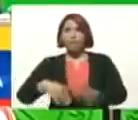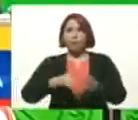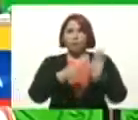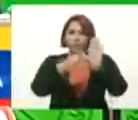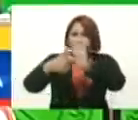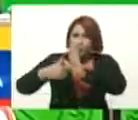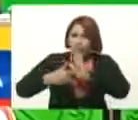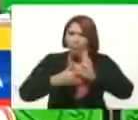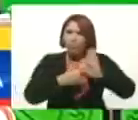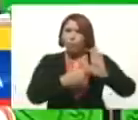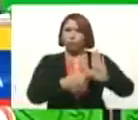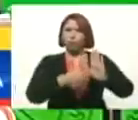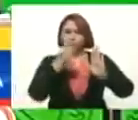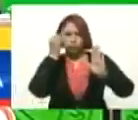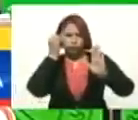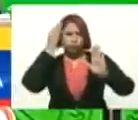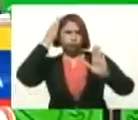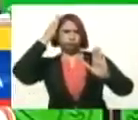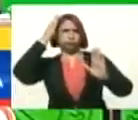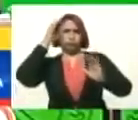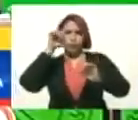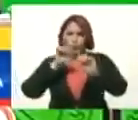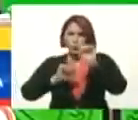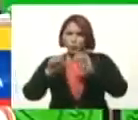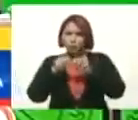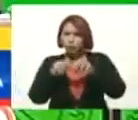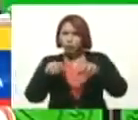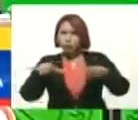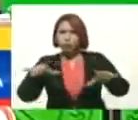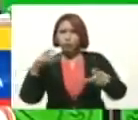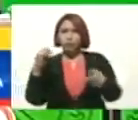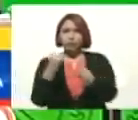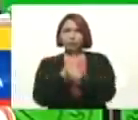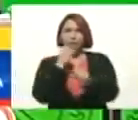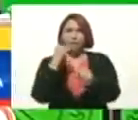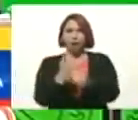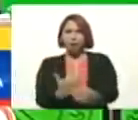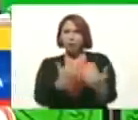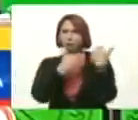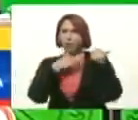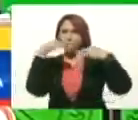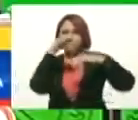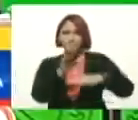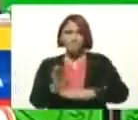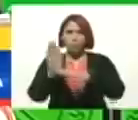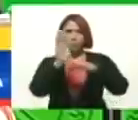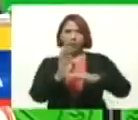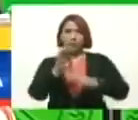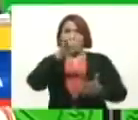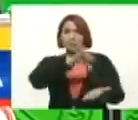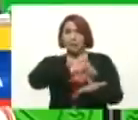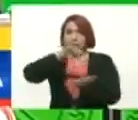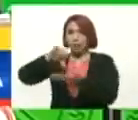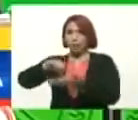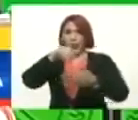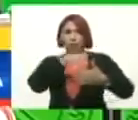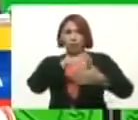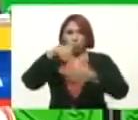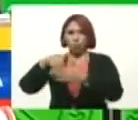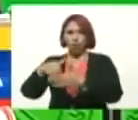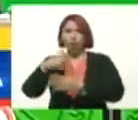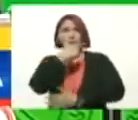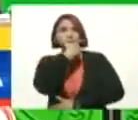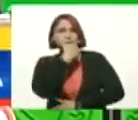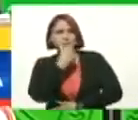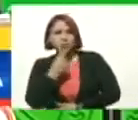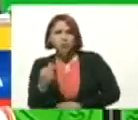demostrar su capacidad de despliegue de trabajo para proteger los centros electorales, para